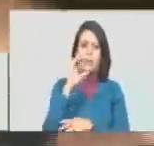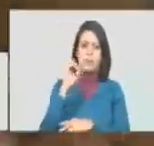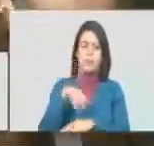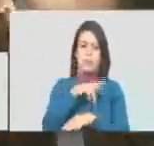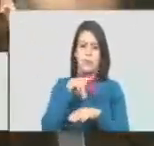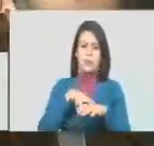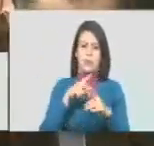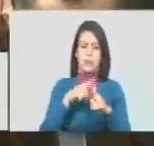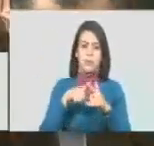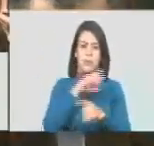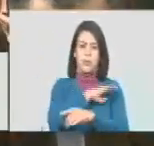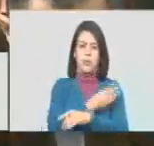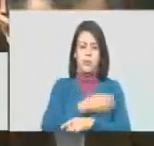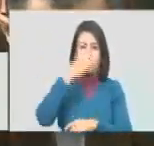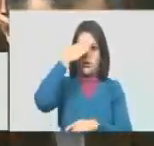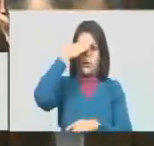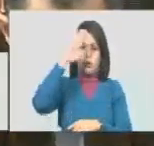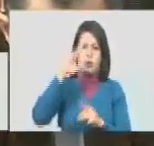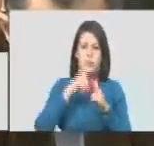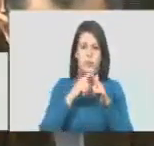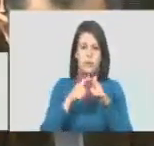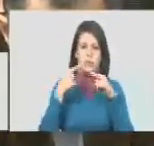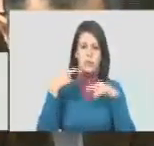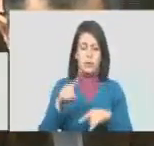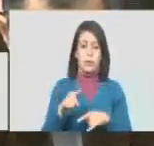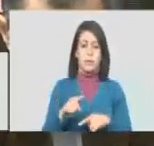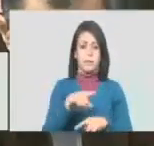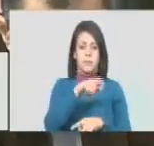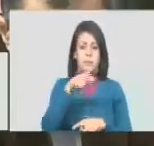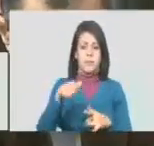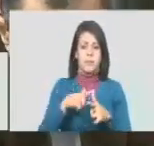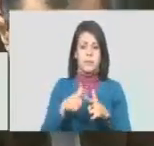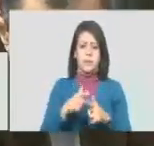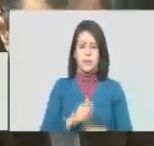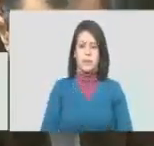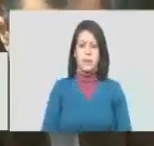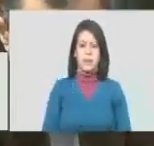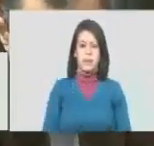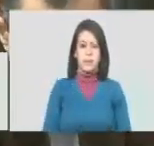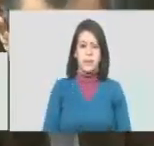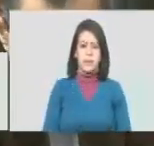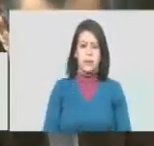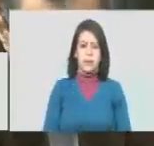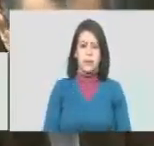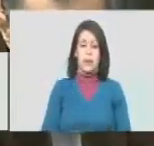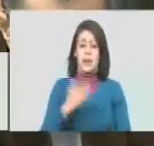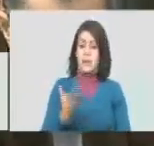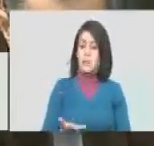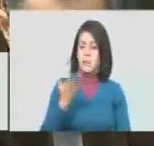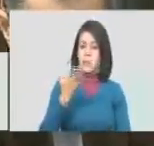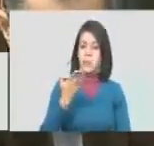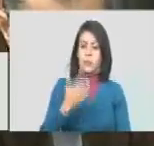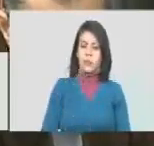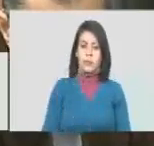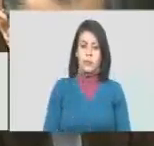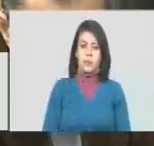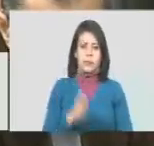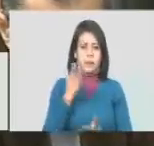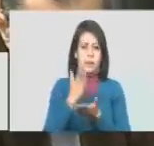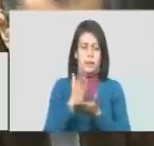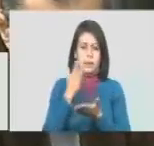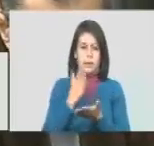Poder Popular de Cuba. Por eso, queridos compatriotas, es importante